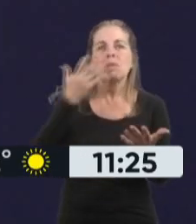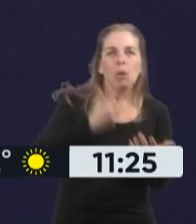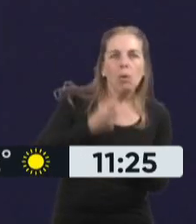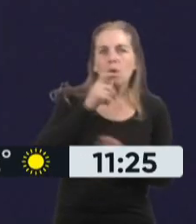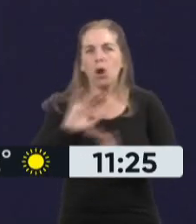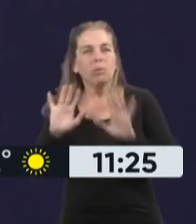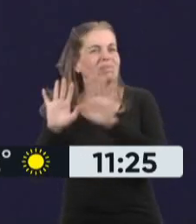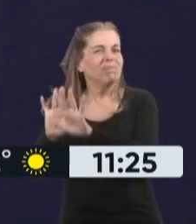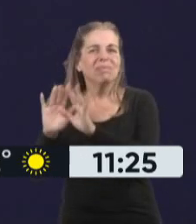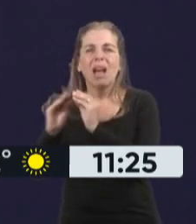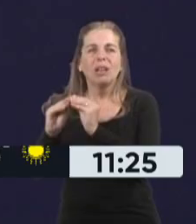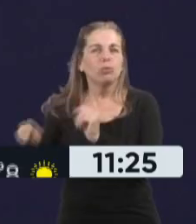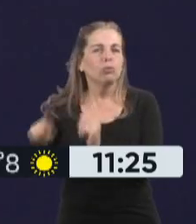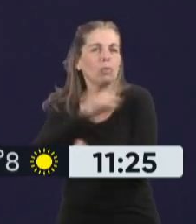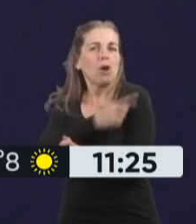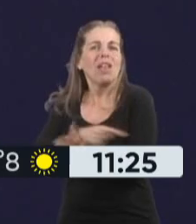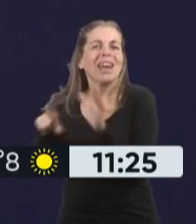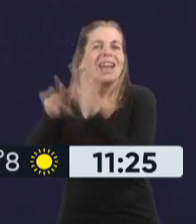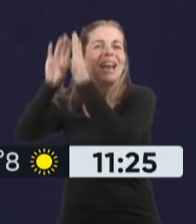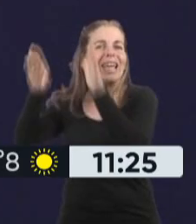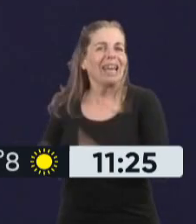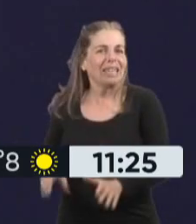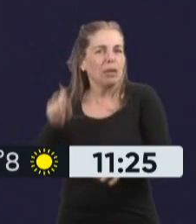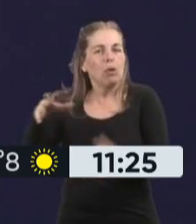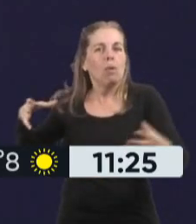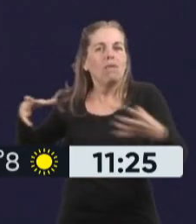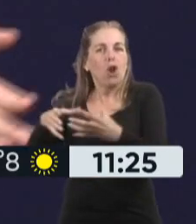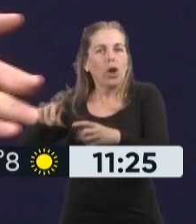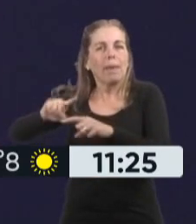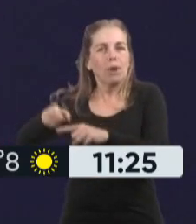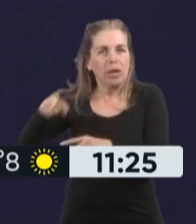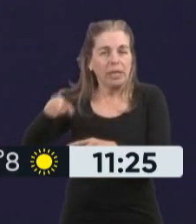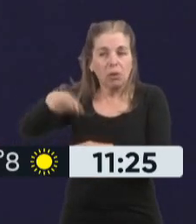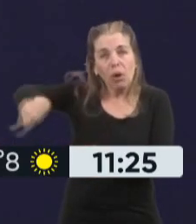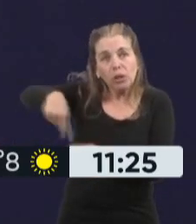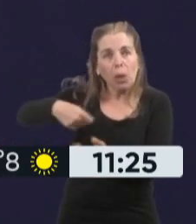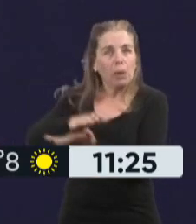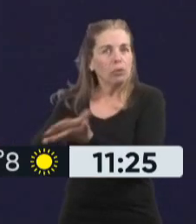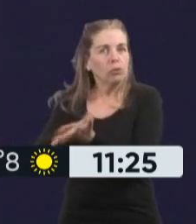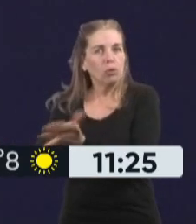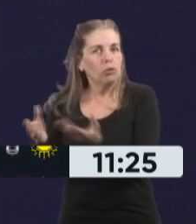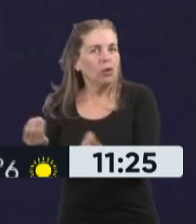Pero es un tema del Poder Legislativo, en tal caso del bloque, y bueno, y ellos resolverán